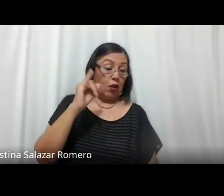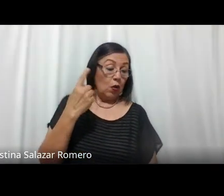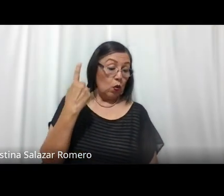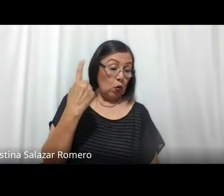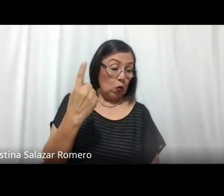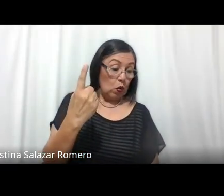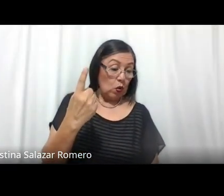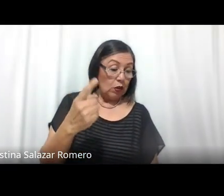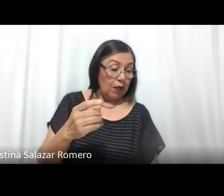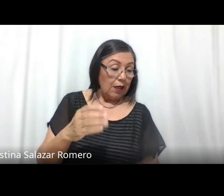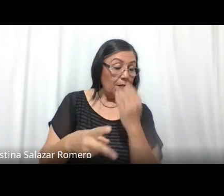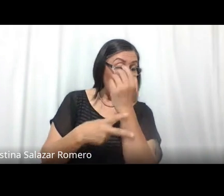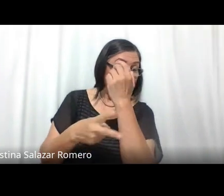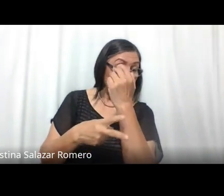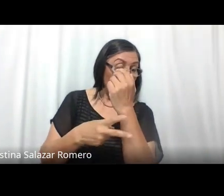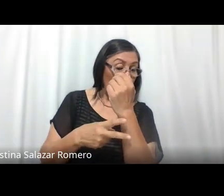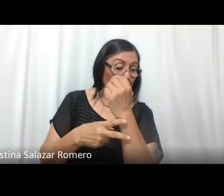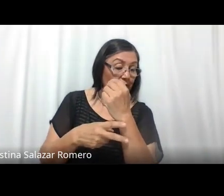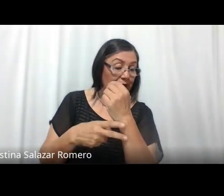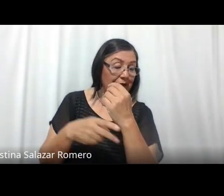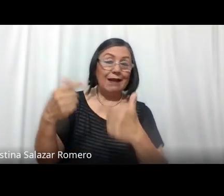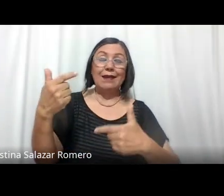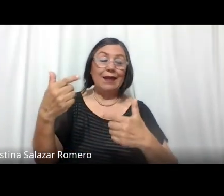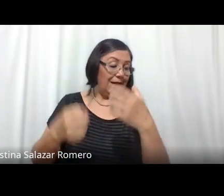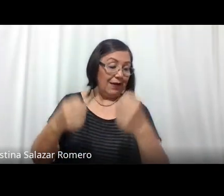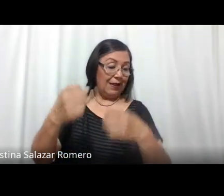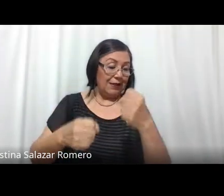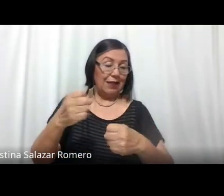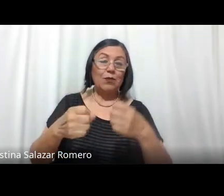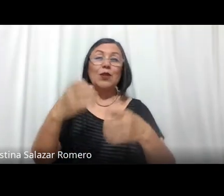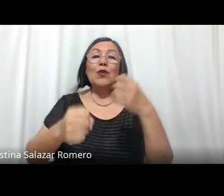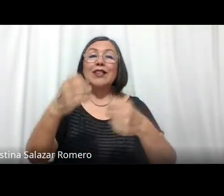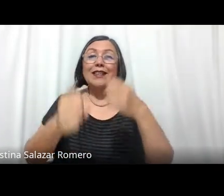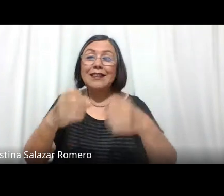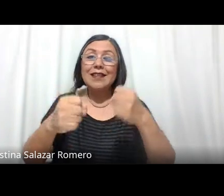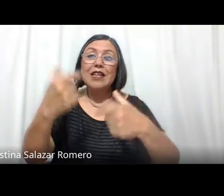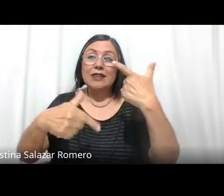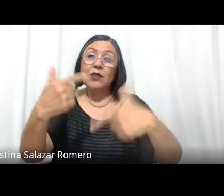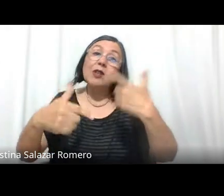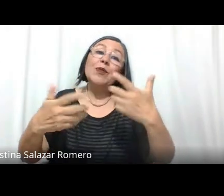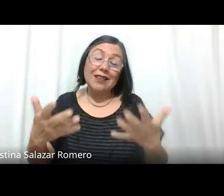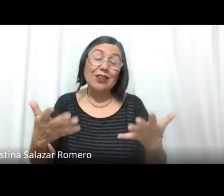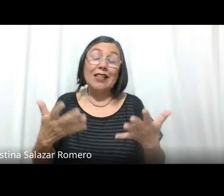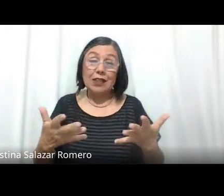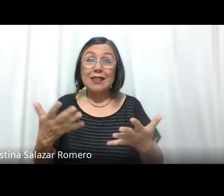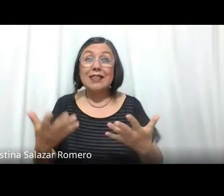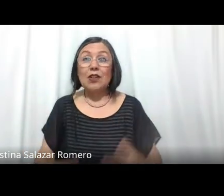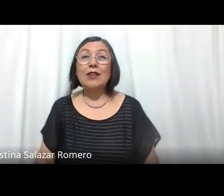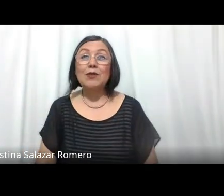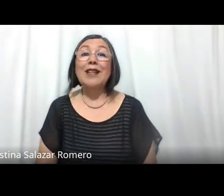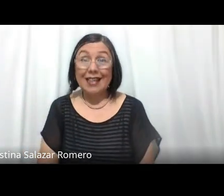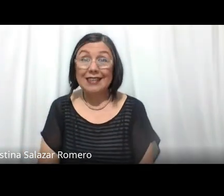tomo un vaso de leche. Pueden encontrar esta seña o esta otra porque dentro de la lengua de